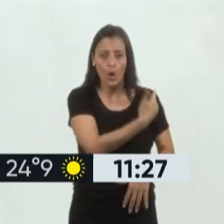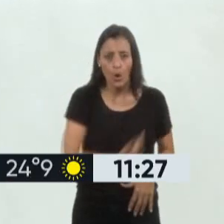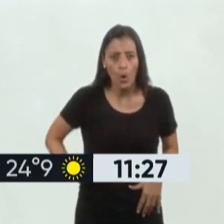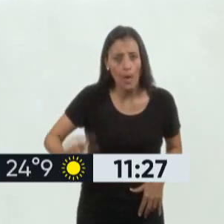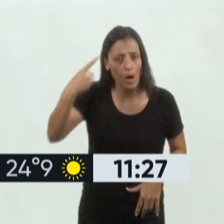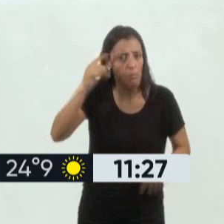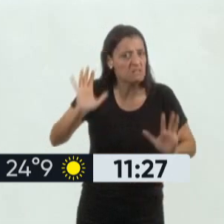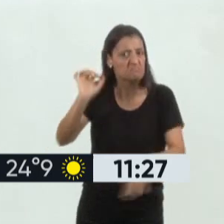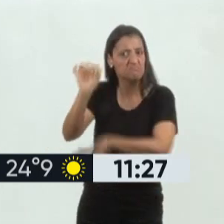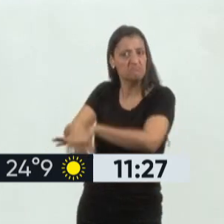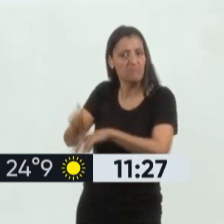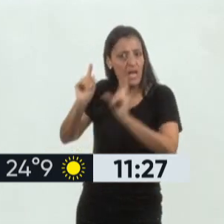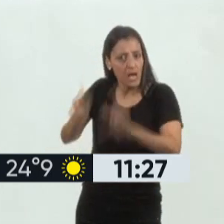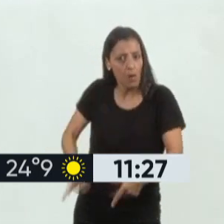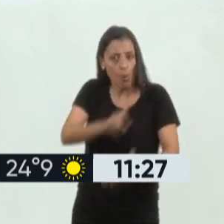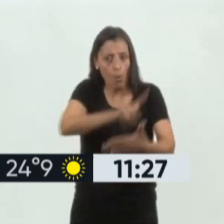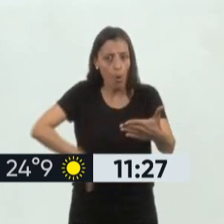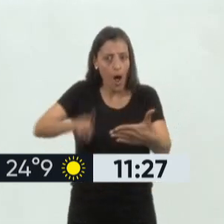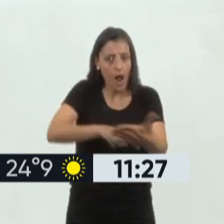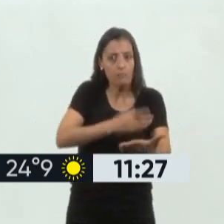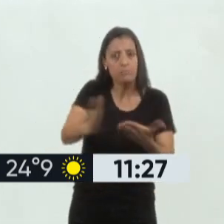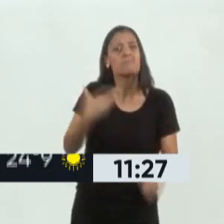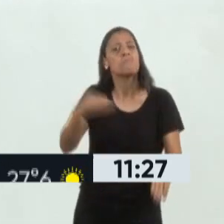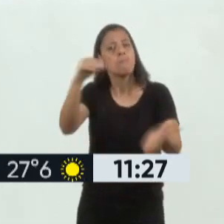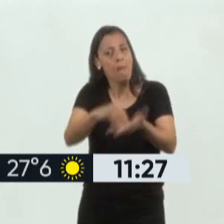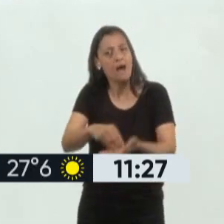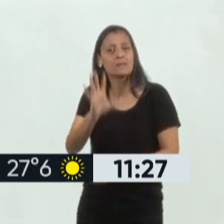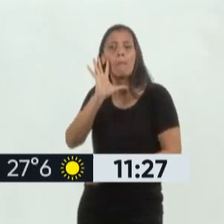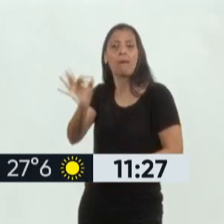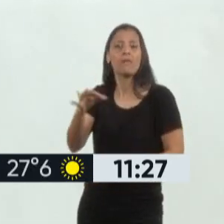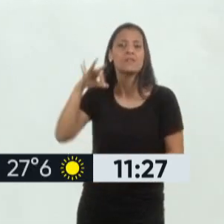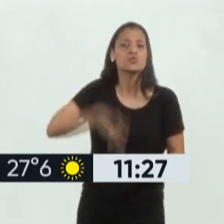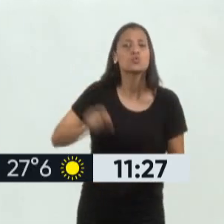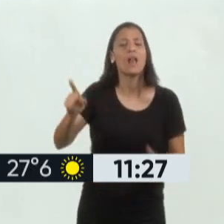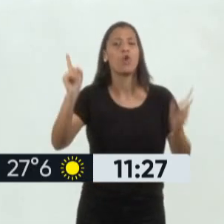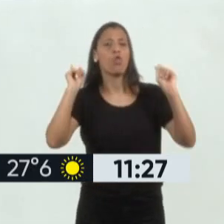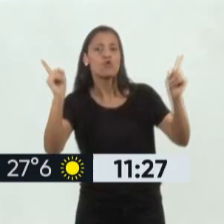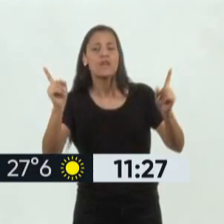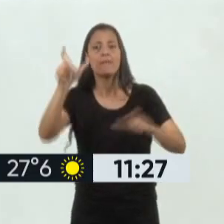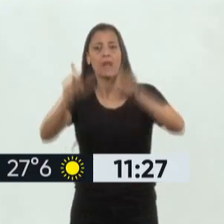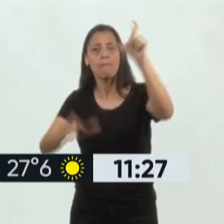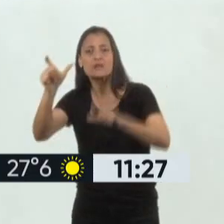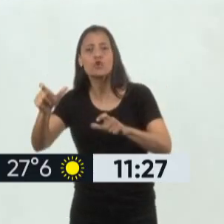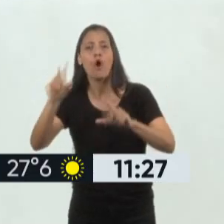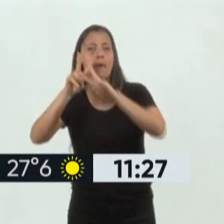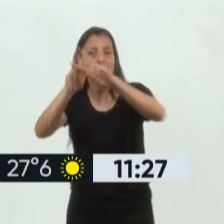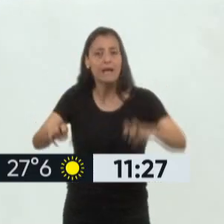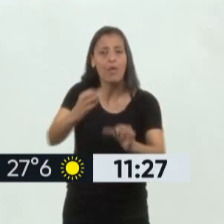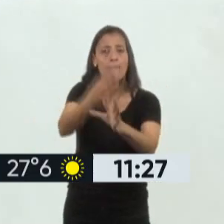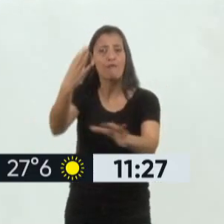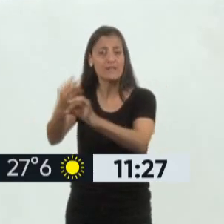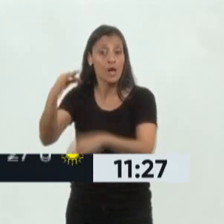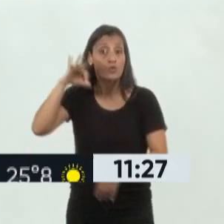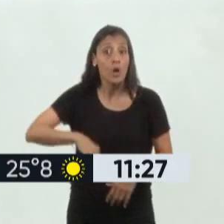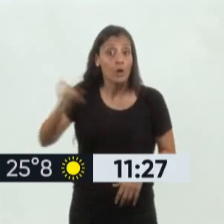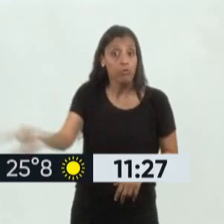su negativa a pesar de que los salarios de los docentes, los investigadores, están por el suelo